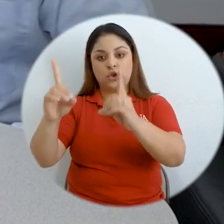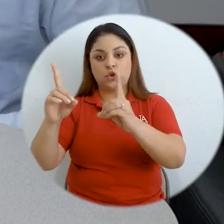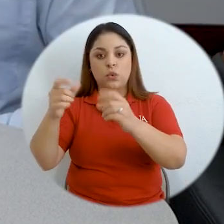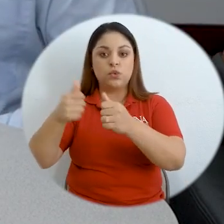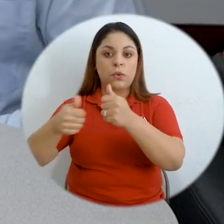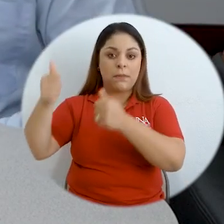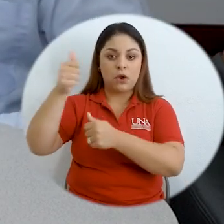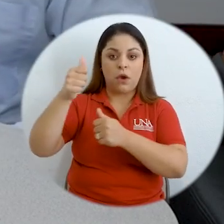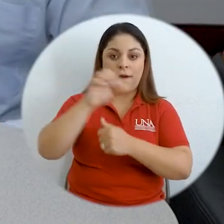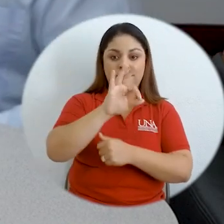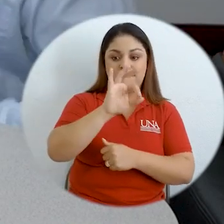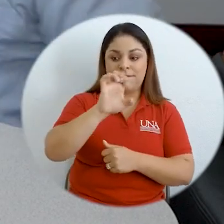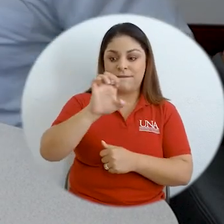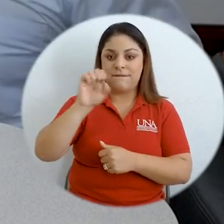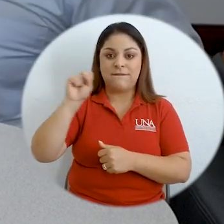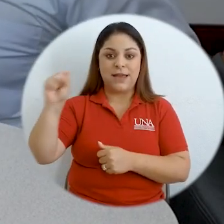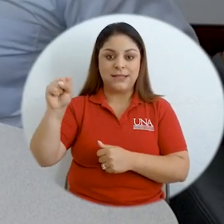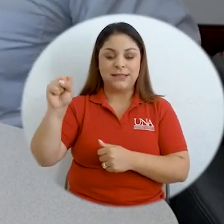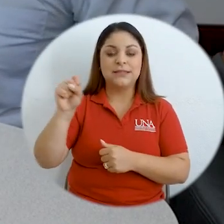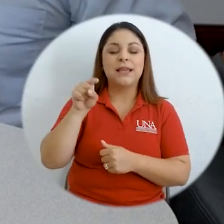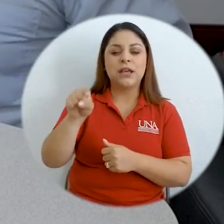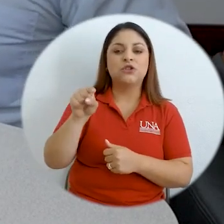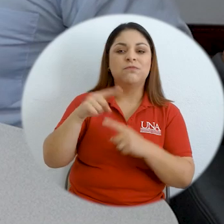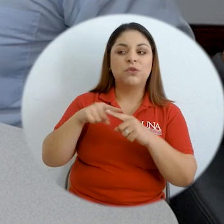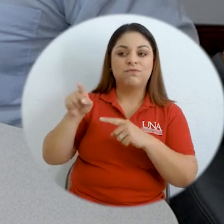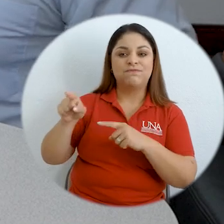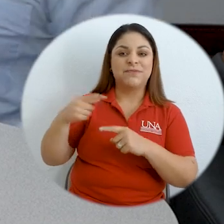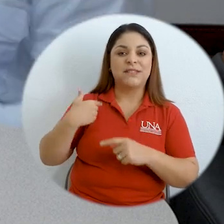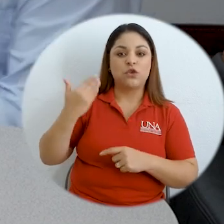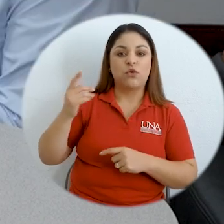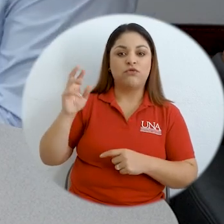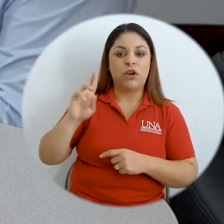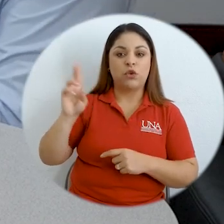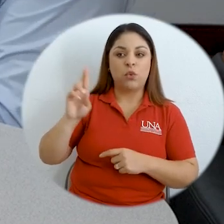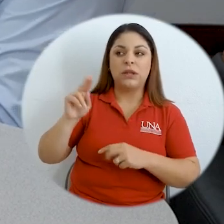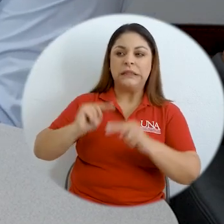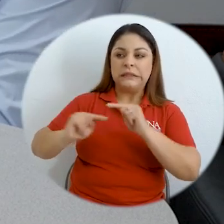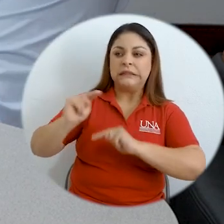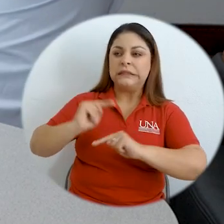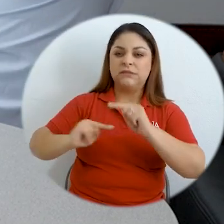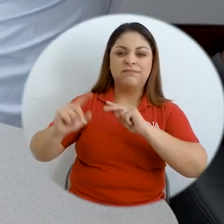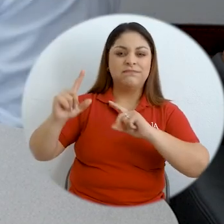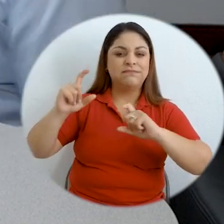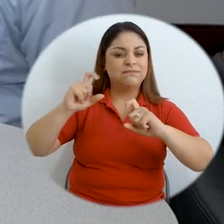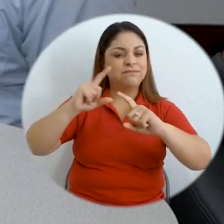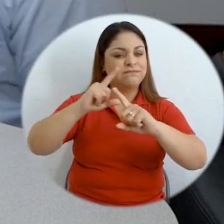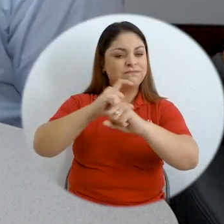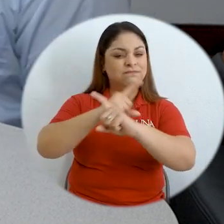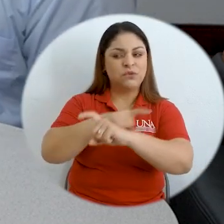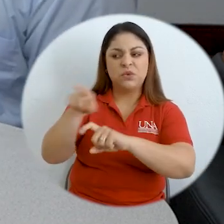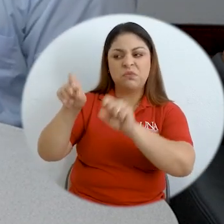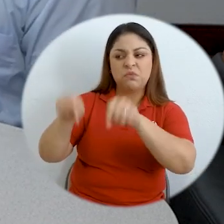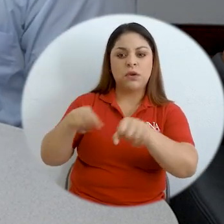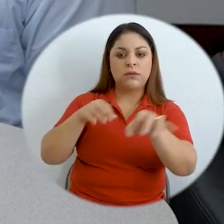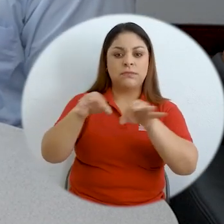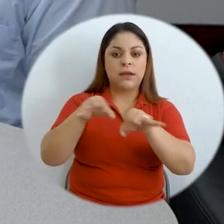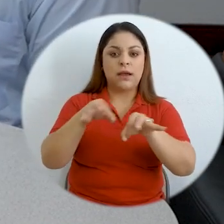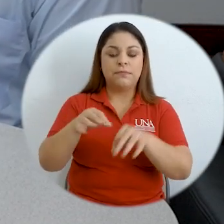tenido una negociación complicada, si es que le podemos llamar negociación como tal. Don Francisco, ¿en qué situación estamos en este momento con el tema del